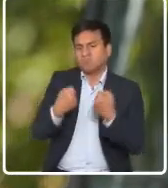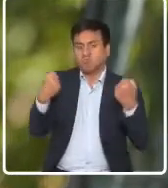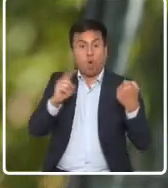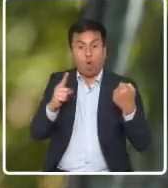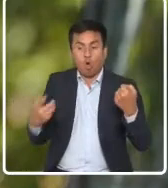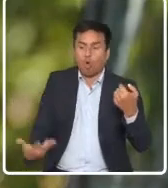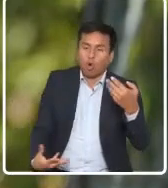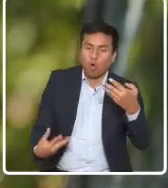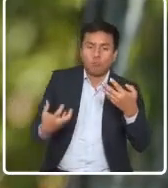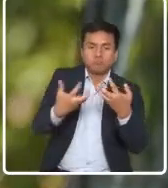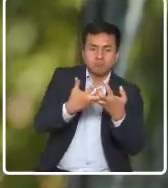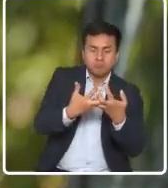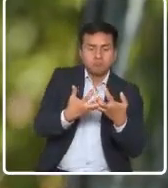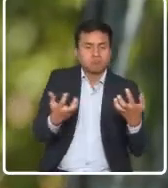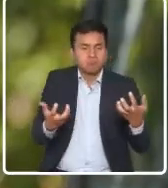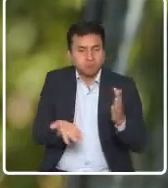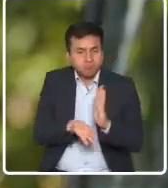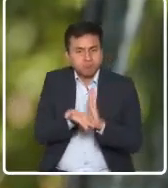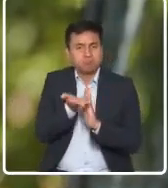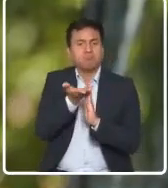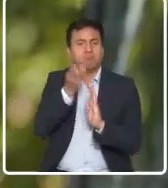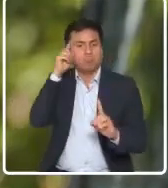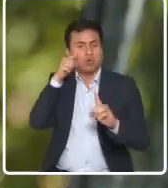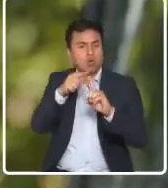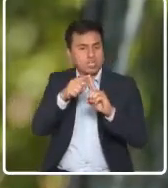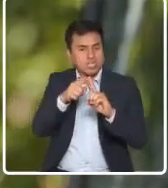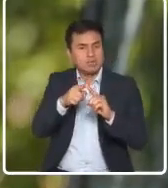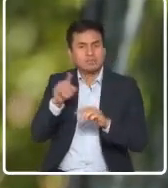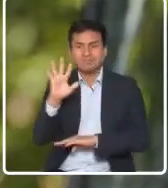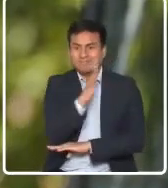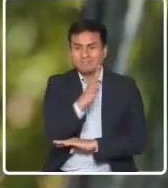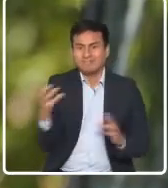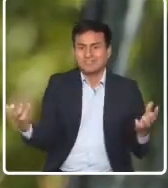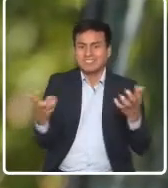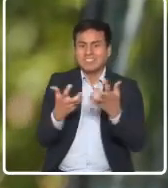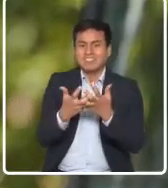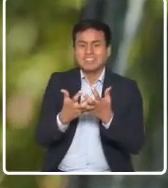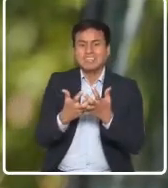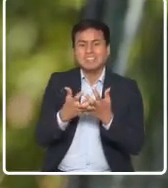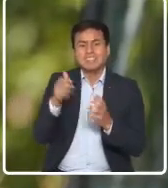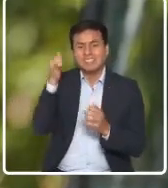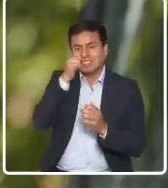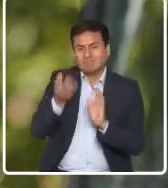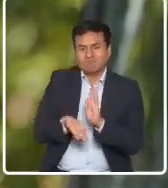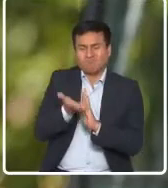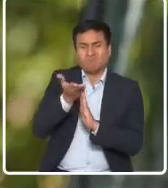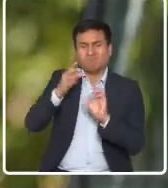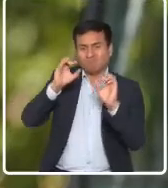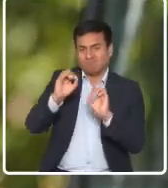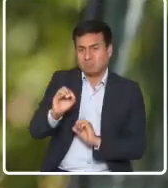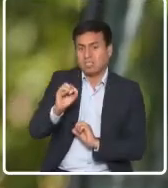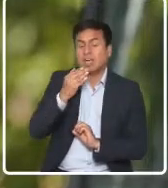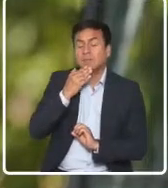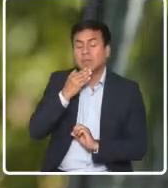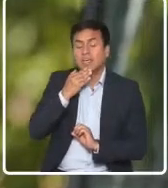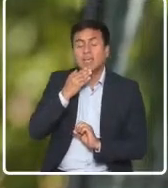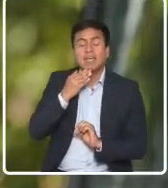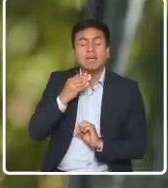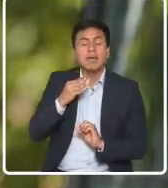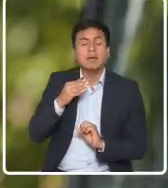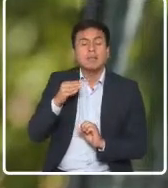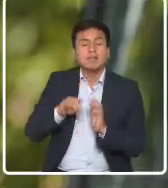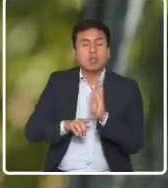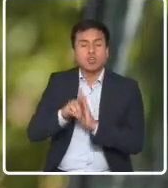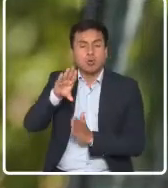sino complementarias y sinérgicas para avanzar en los objetivos de la carbono neutralidad y el desarrollo que el país se